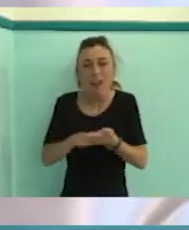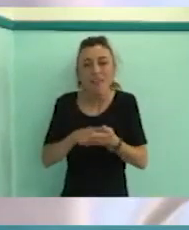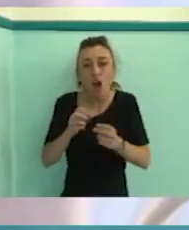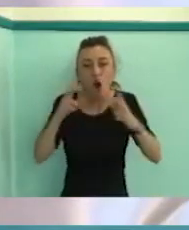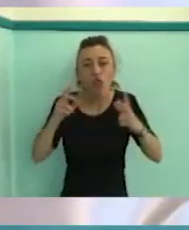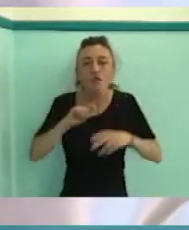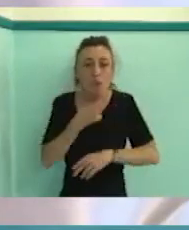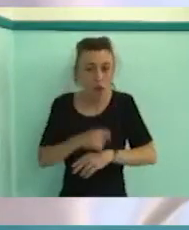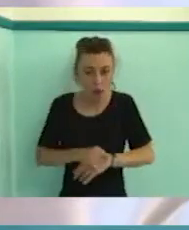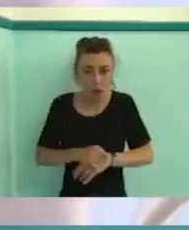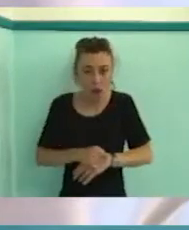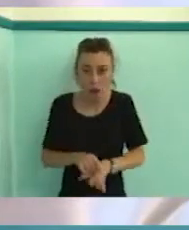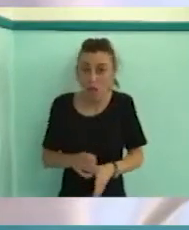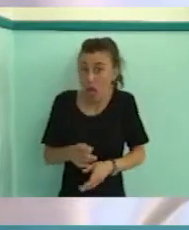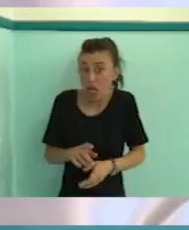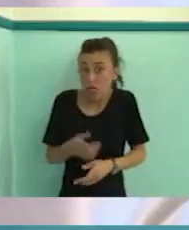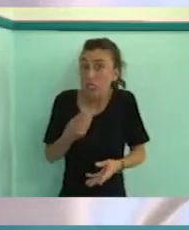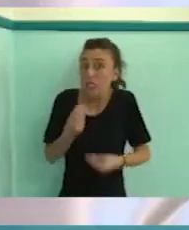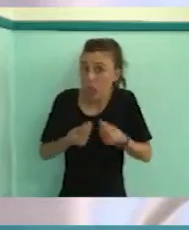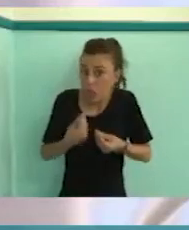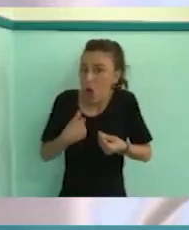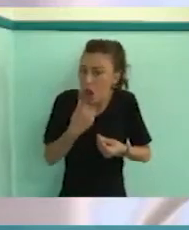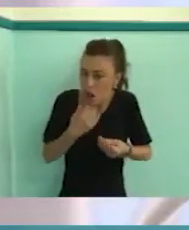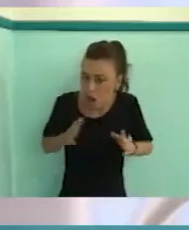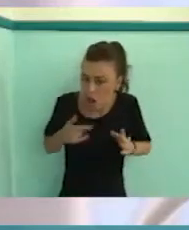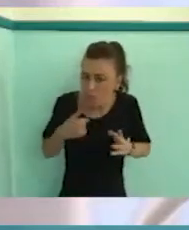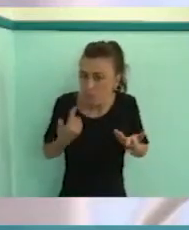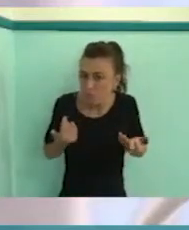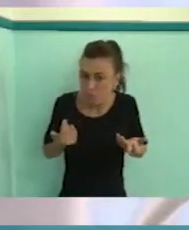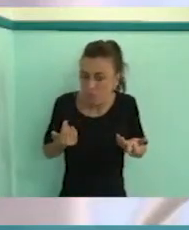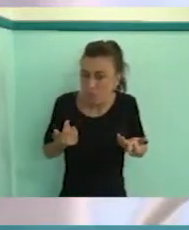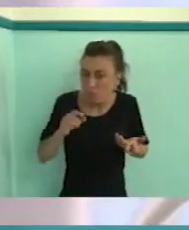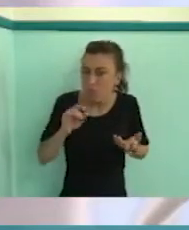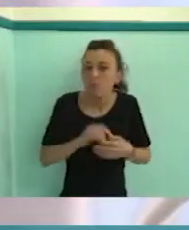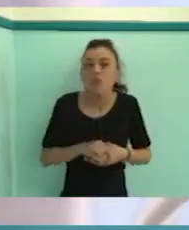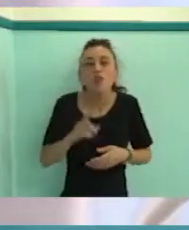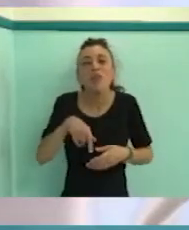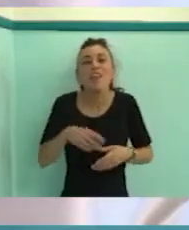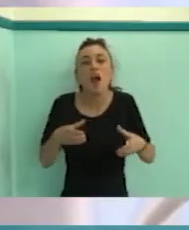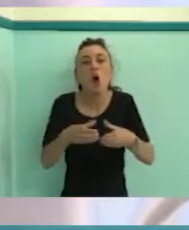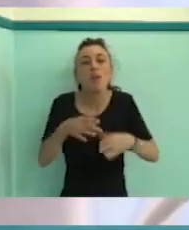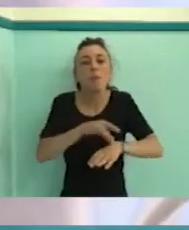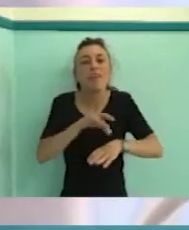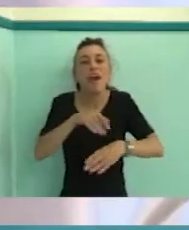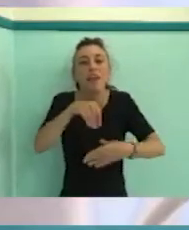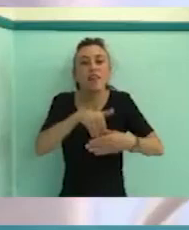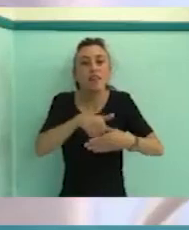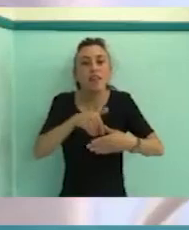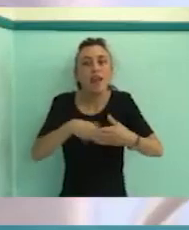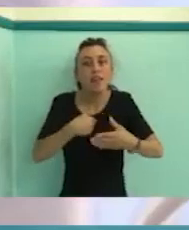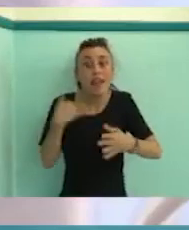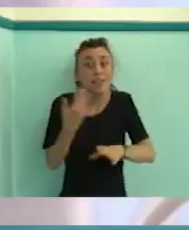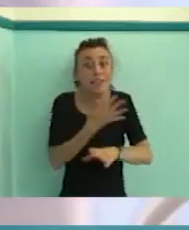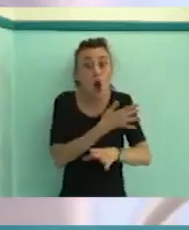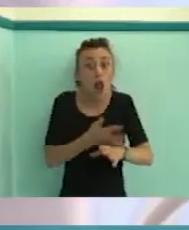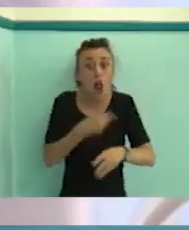Esto Qué onda no o en el momento en el que por ejemplo en la dentro de la comunidad médica se empieza a cuestionar lo que se está haciendo hasta ahora y los médicos y las